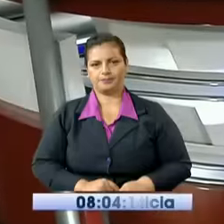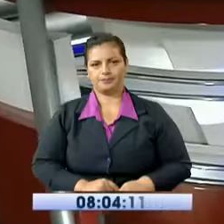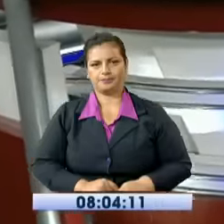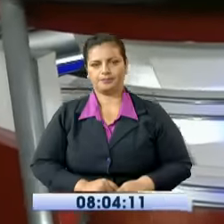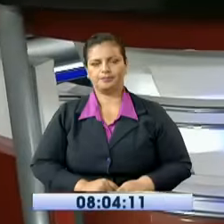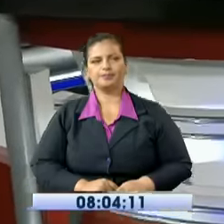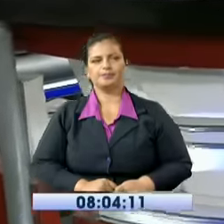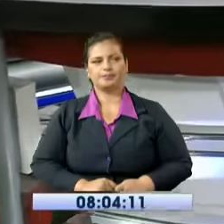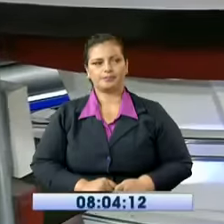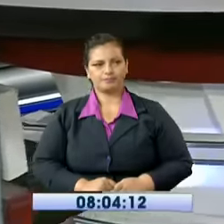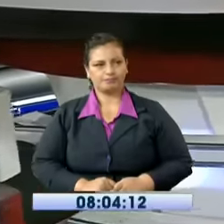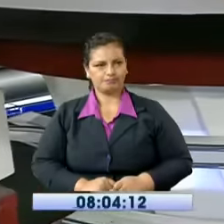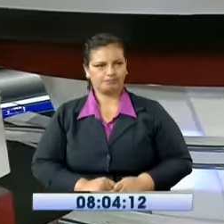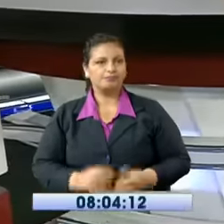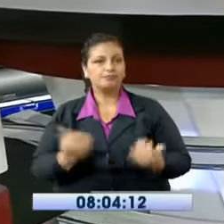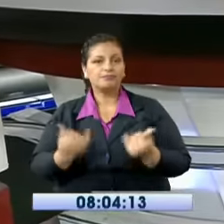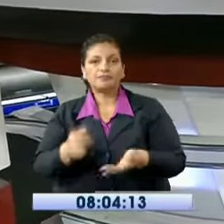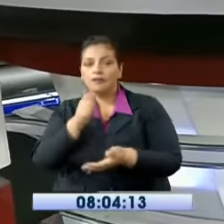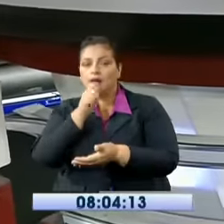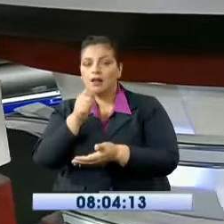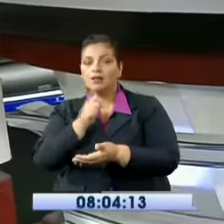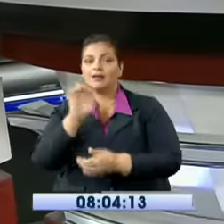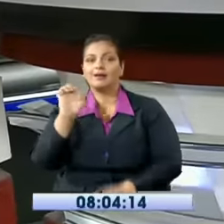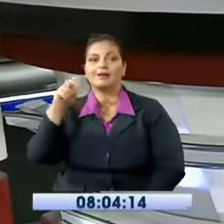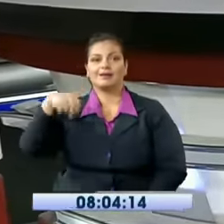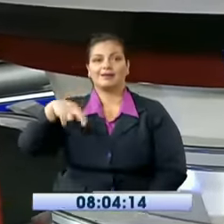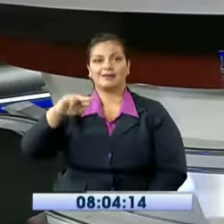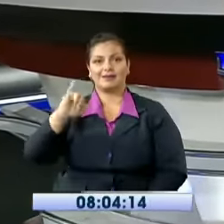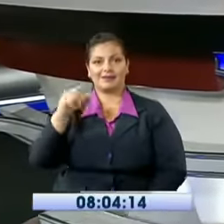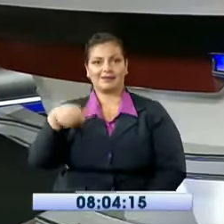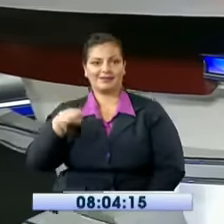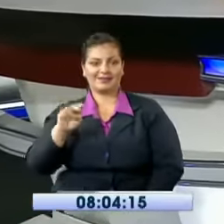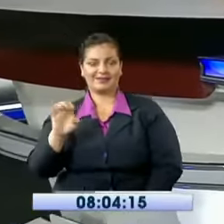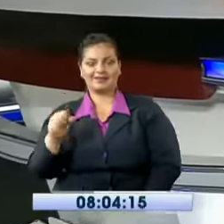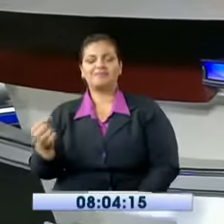Muy bien, salimos de estudio. Vamos con Enrique Muñoz, quien está listo para